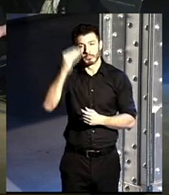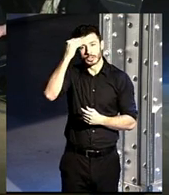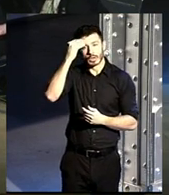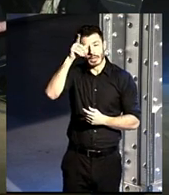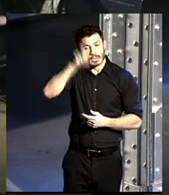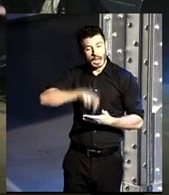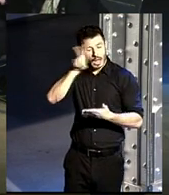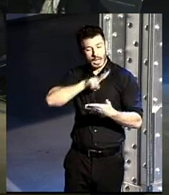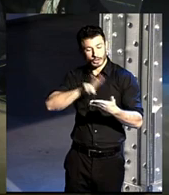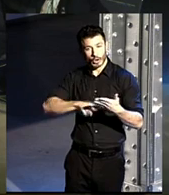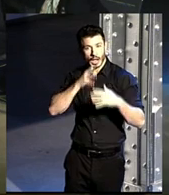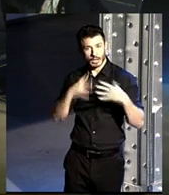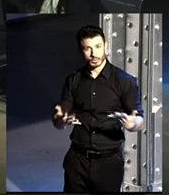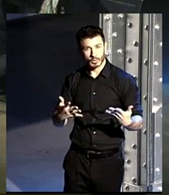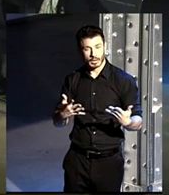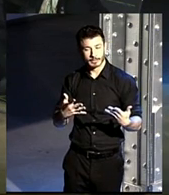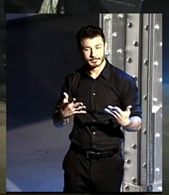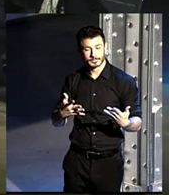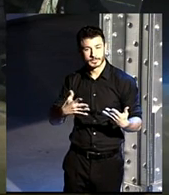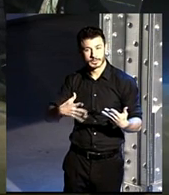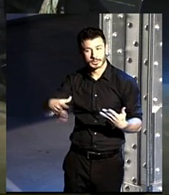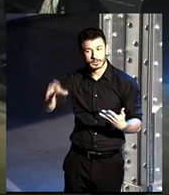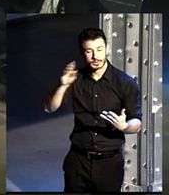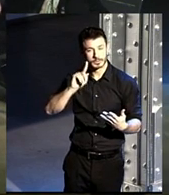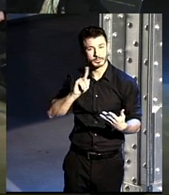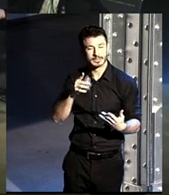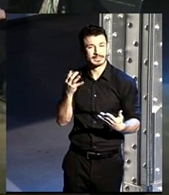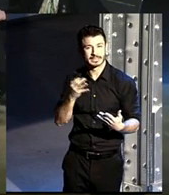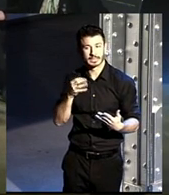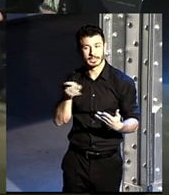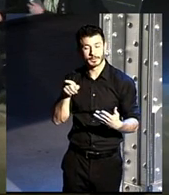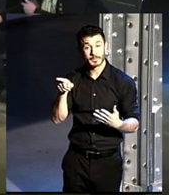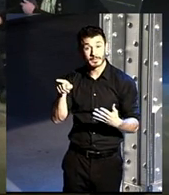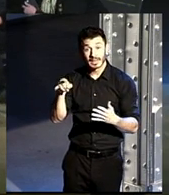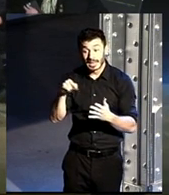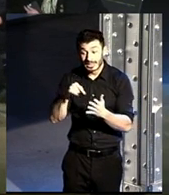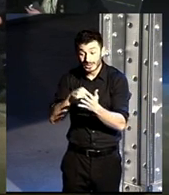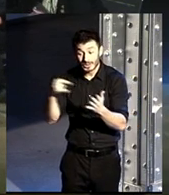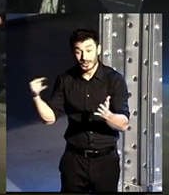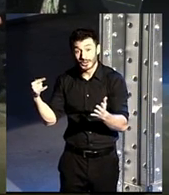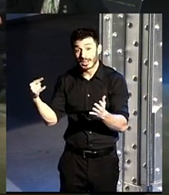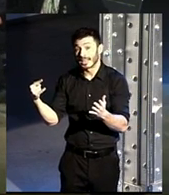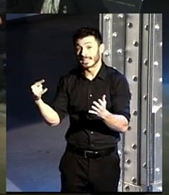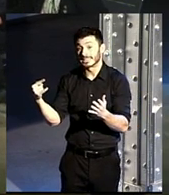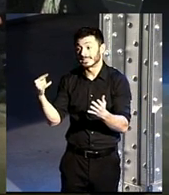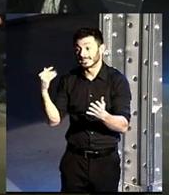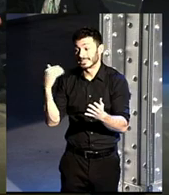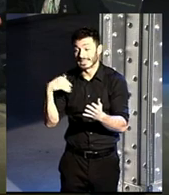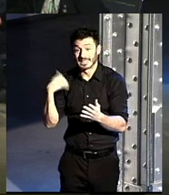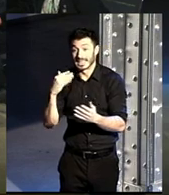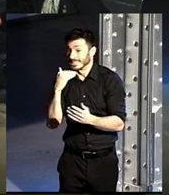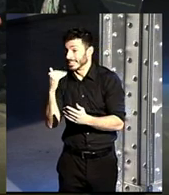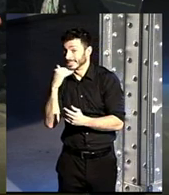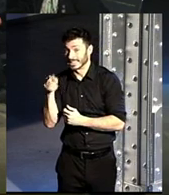lo que tal vez no alcanza a comprender es que esas tecnologías estaban a la vuelta, estaban a la vuelta de la esquina. Es que el